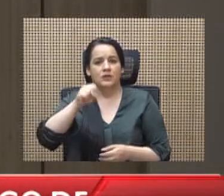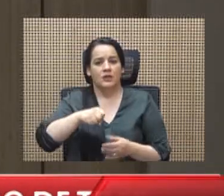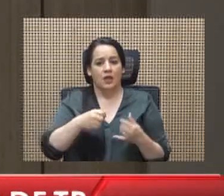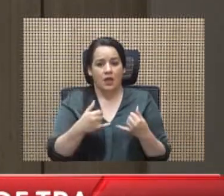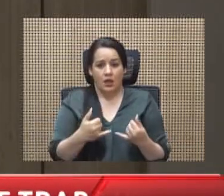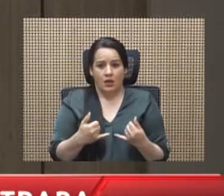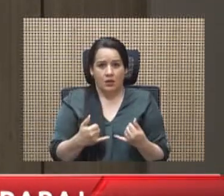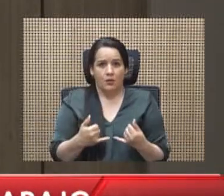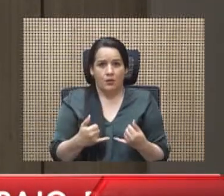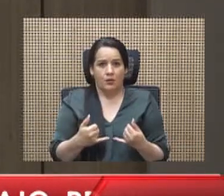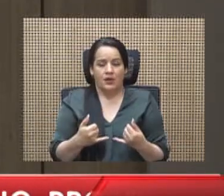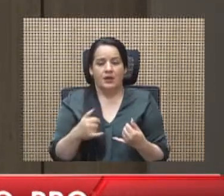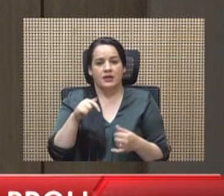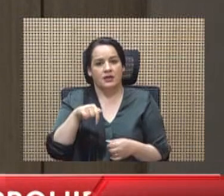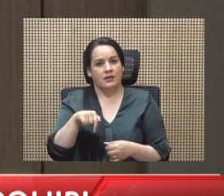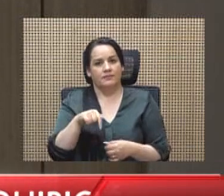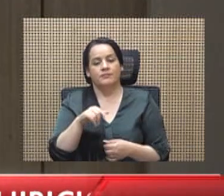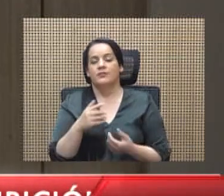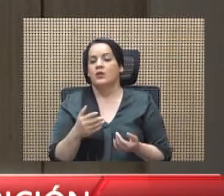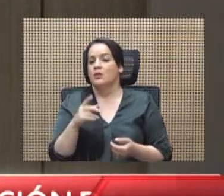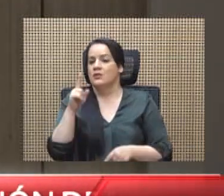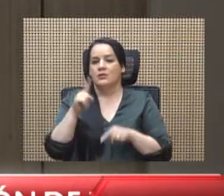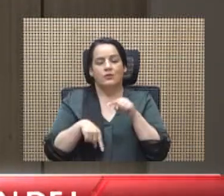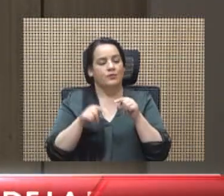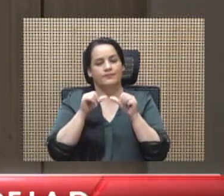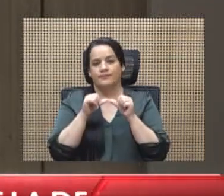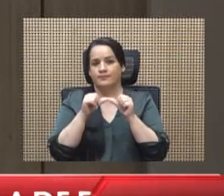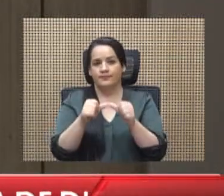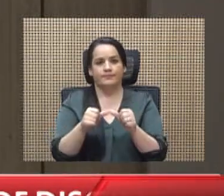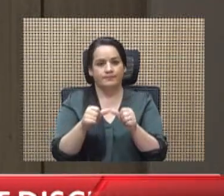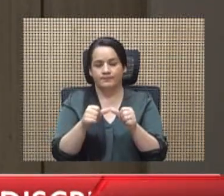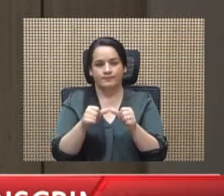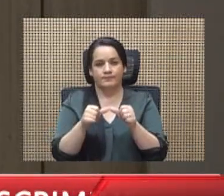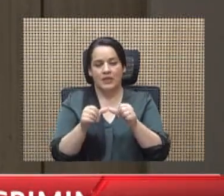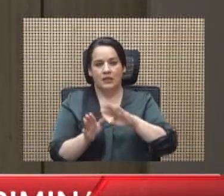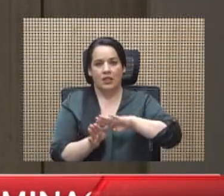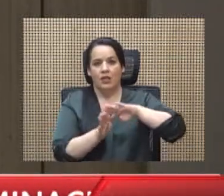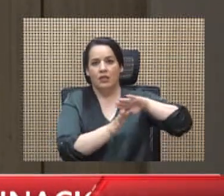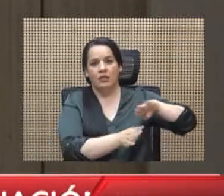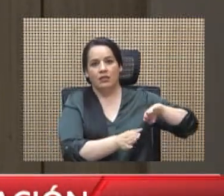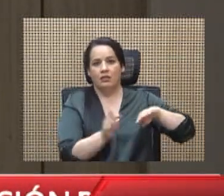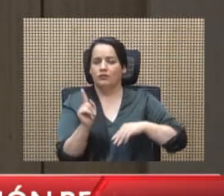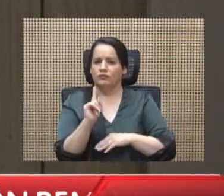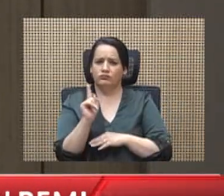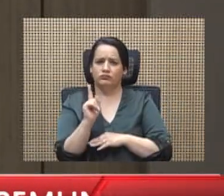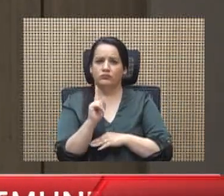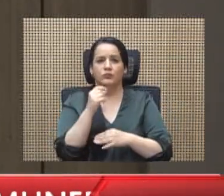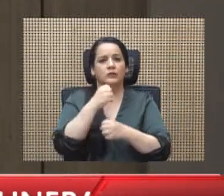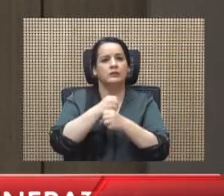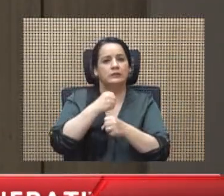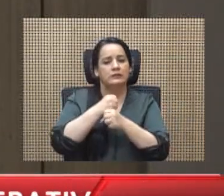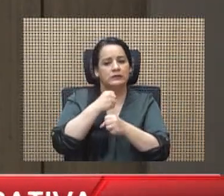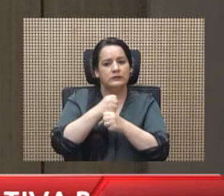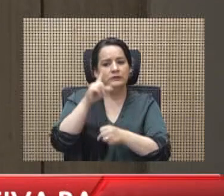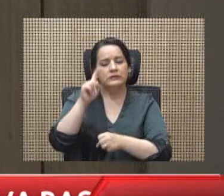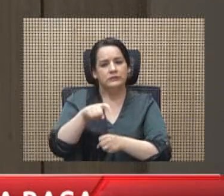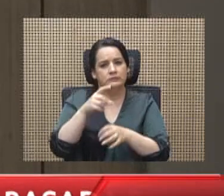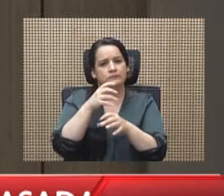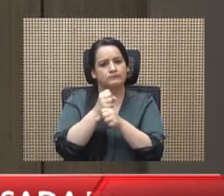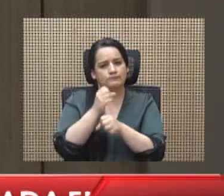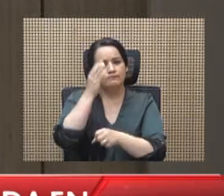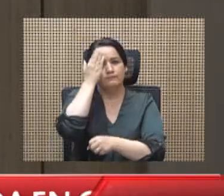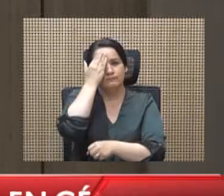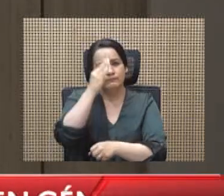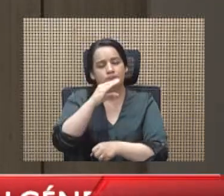en el ahora no podemos seguir dejando de lado un trabajo en donde tenemos que hacer la conciencia